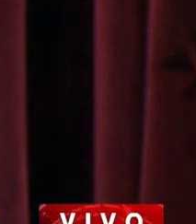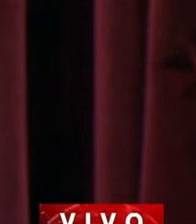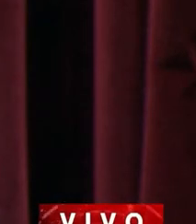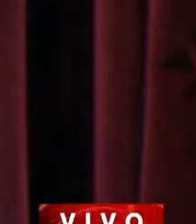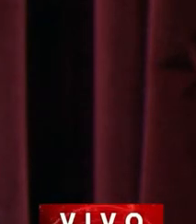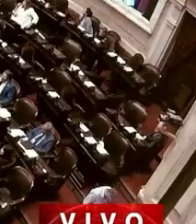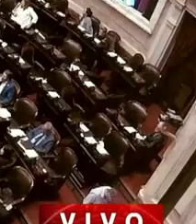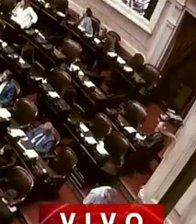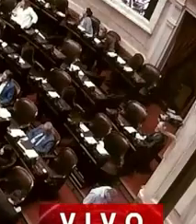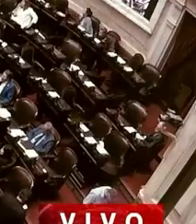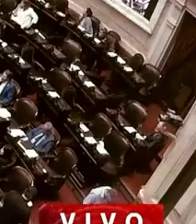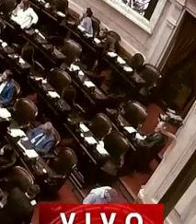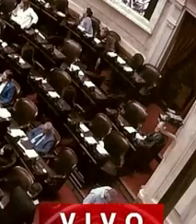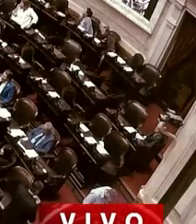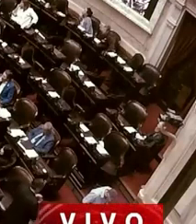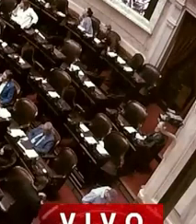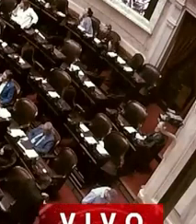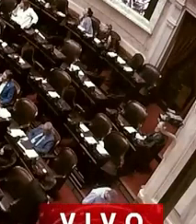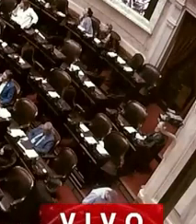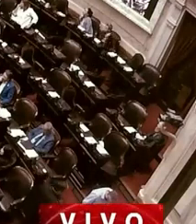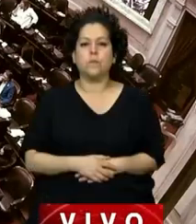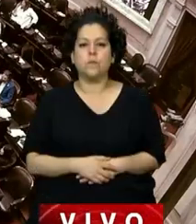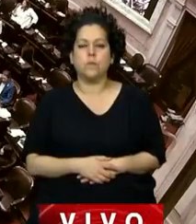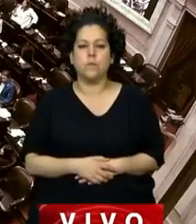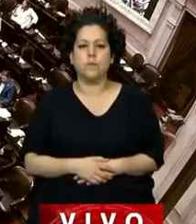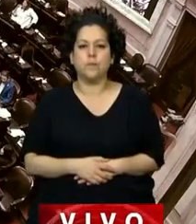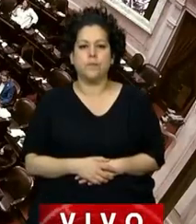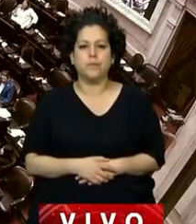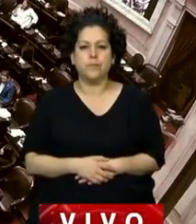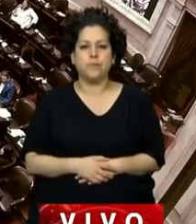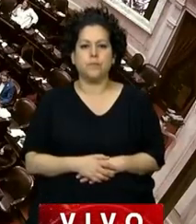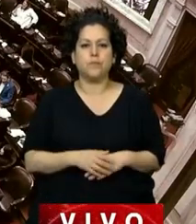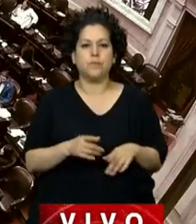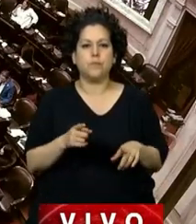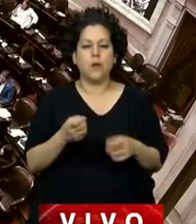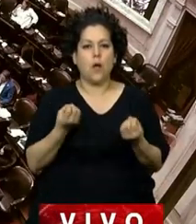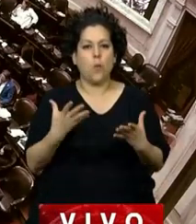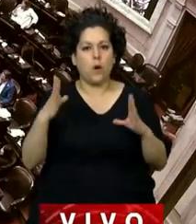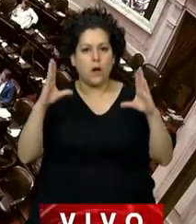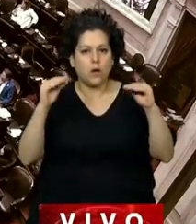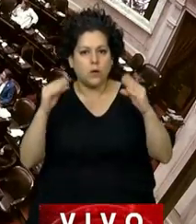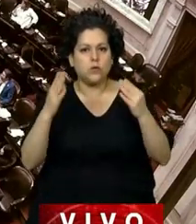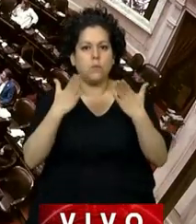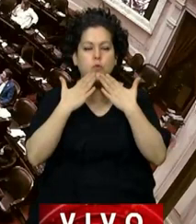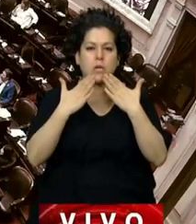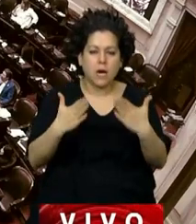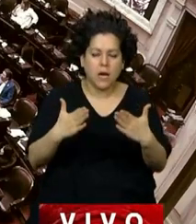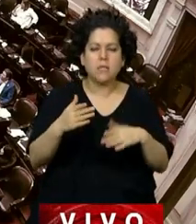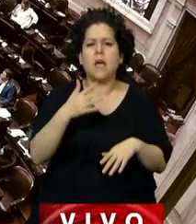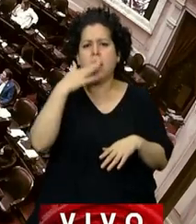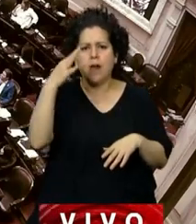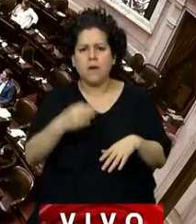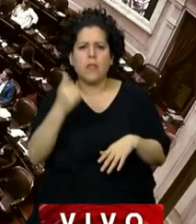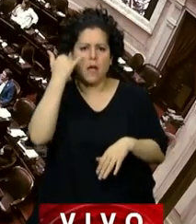favor. Vamos a hacer todo lo posible, señor presidente. Buenas noches, muchas gracias. La verdad que ya han